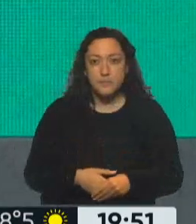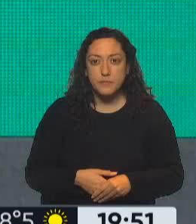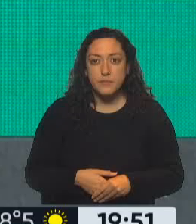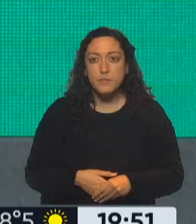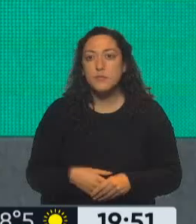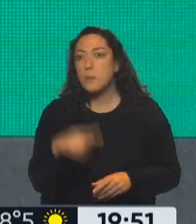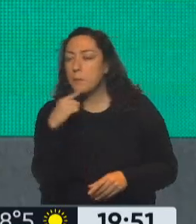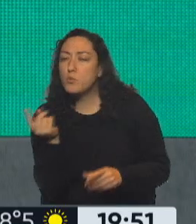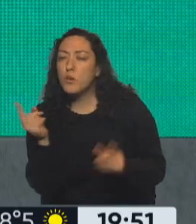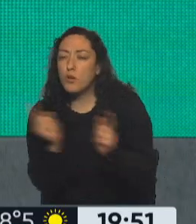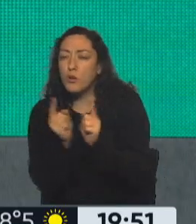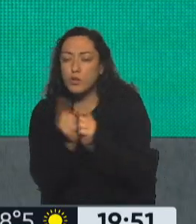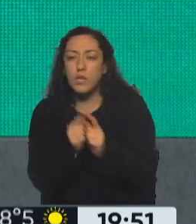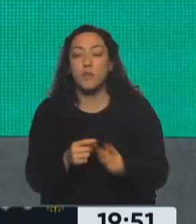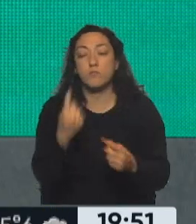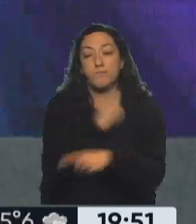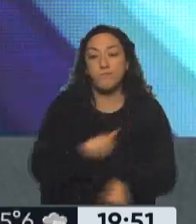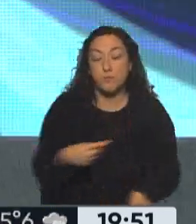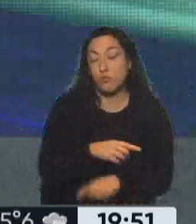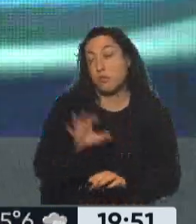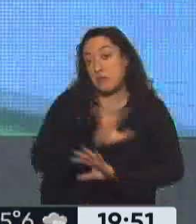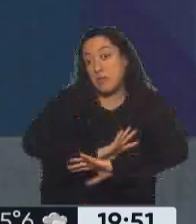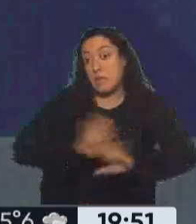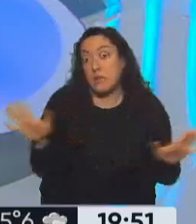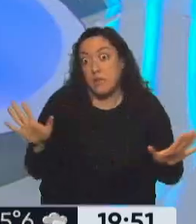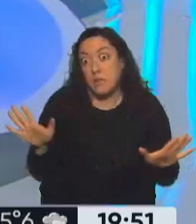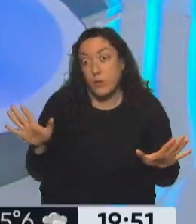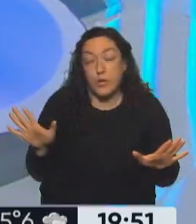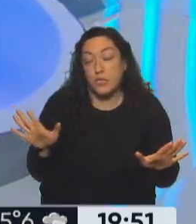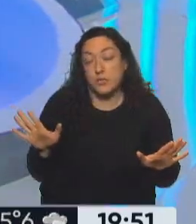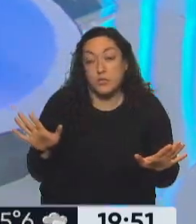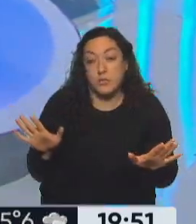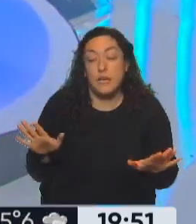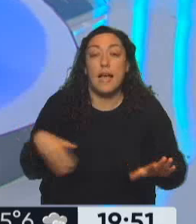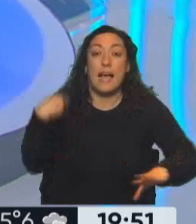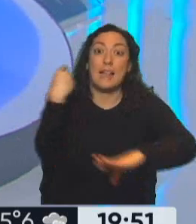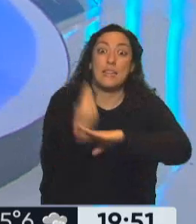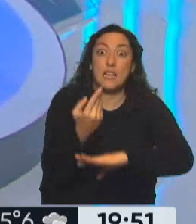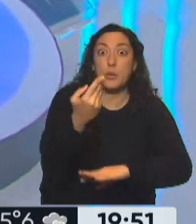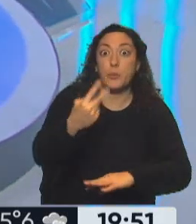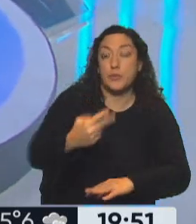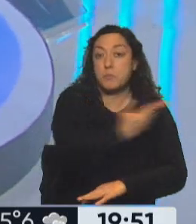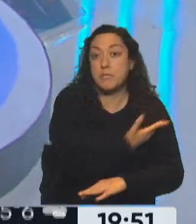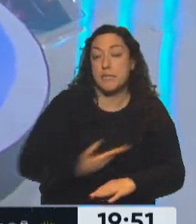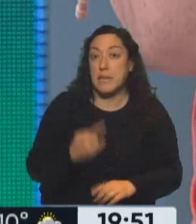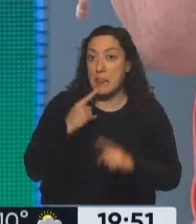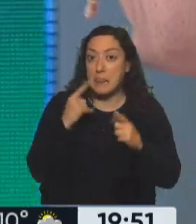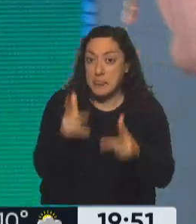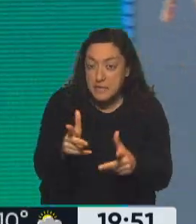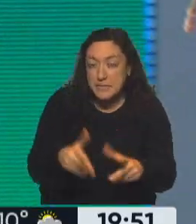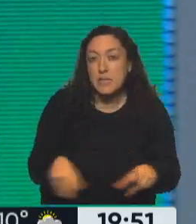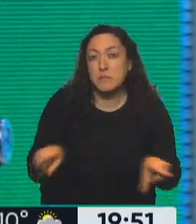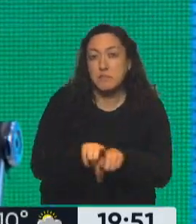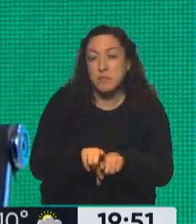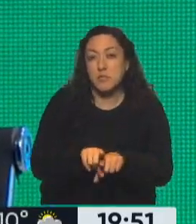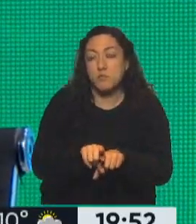respuesta sí, cortita. ¿Qué pensás de las barbaridades, en mi opinión, que dijo la candidata a vicepresidenta? Es decir,